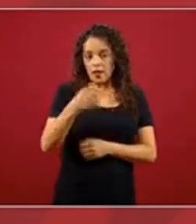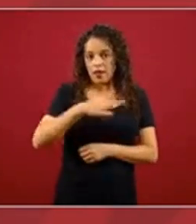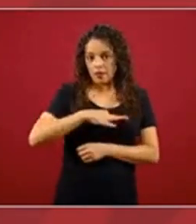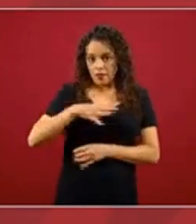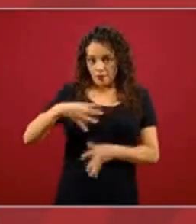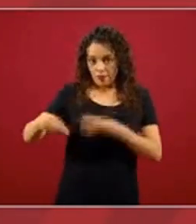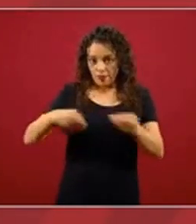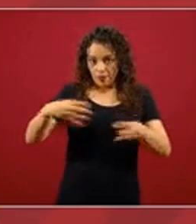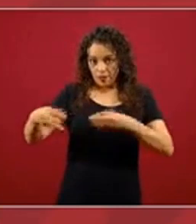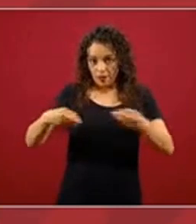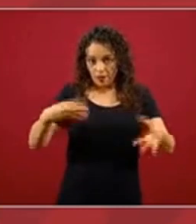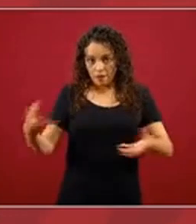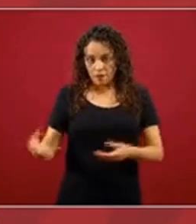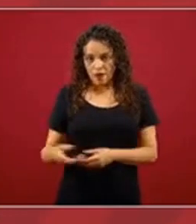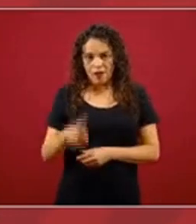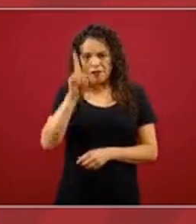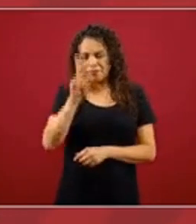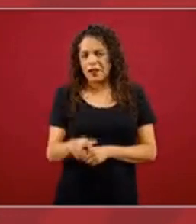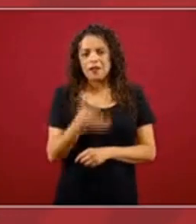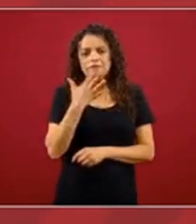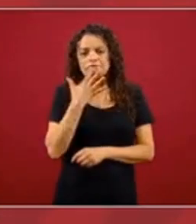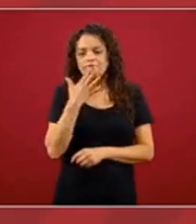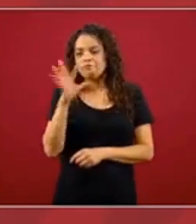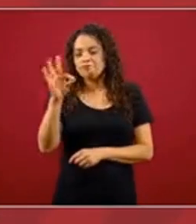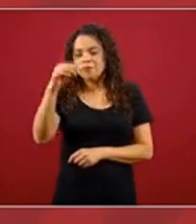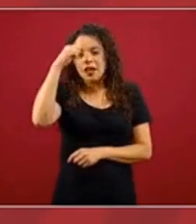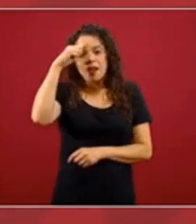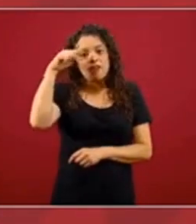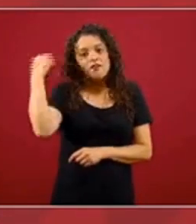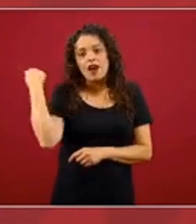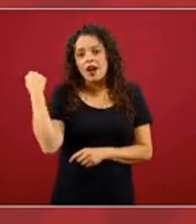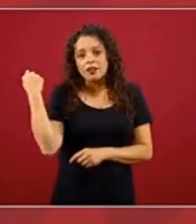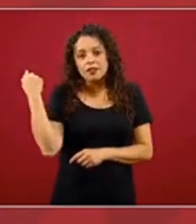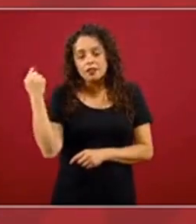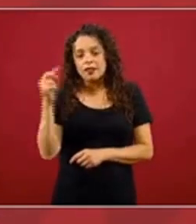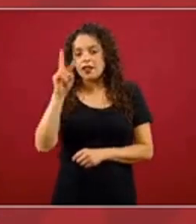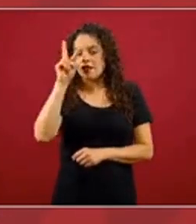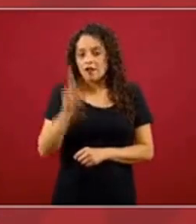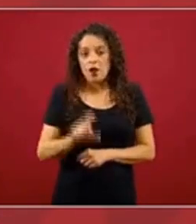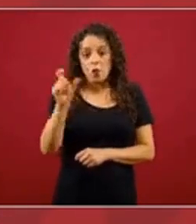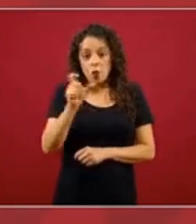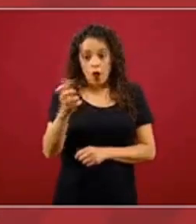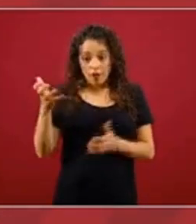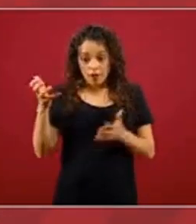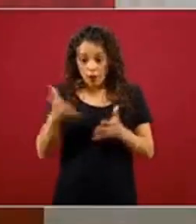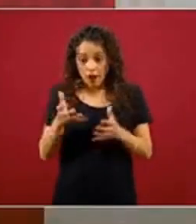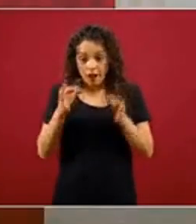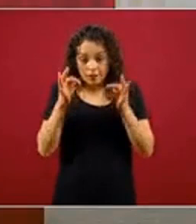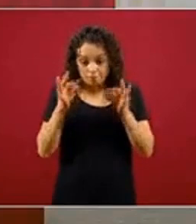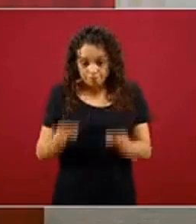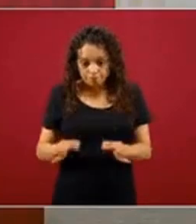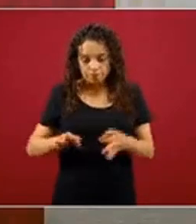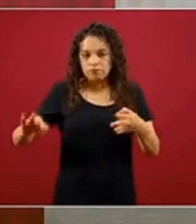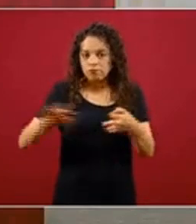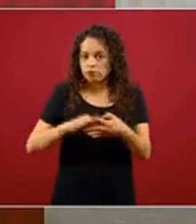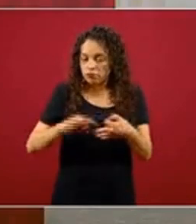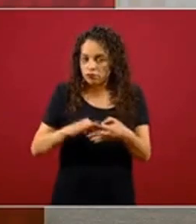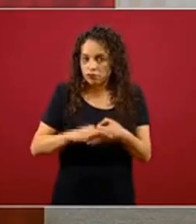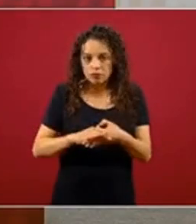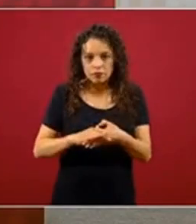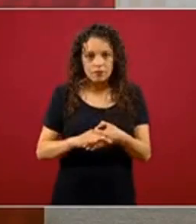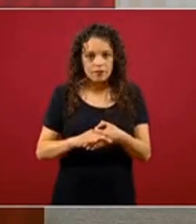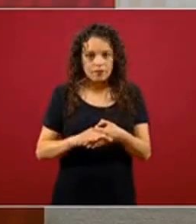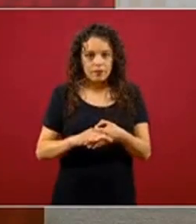son relativamente simples, insisto, cuando se realizan de manera consistente, es decir, todo el tiempo por todas las